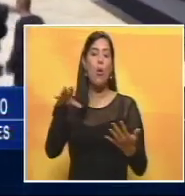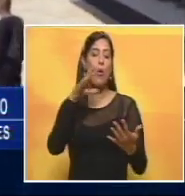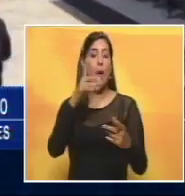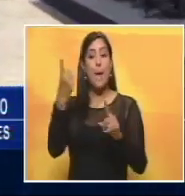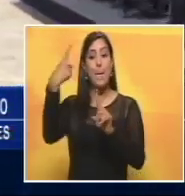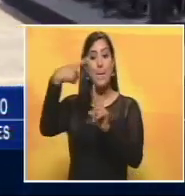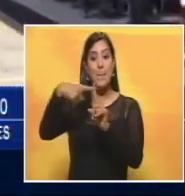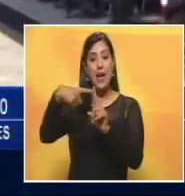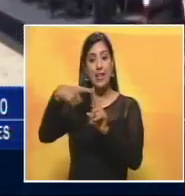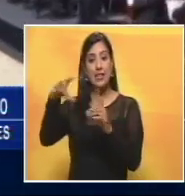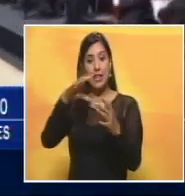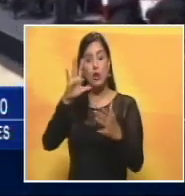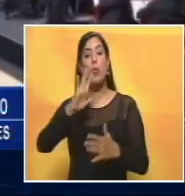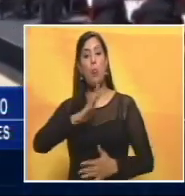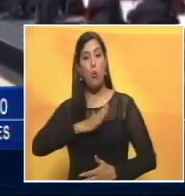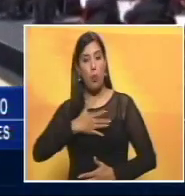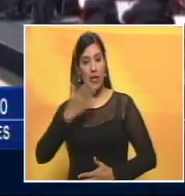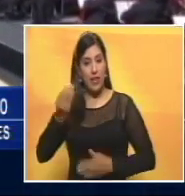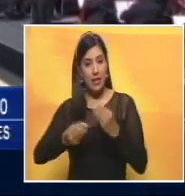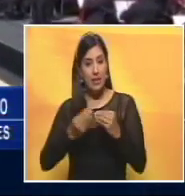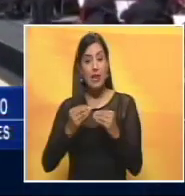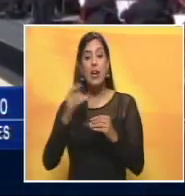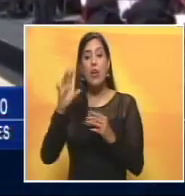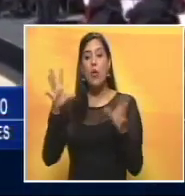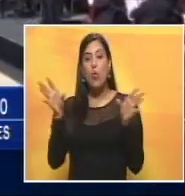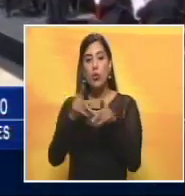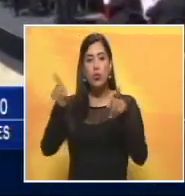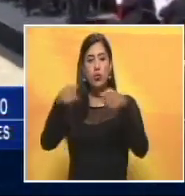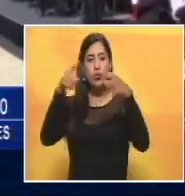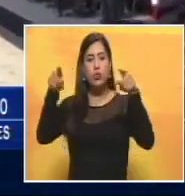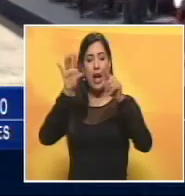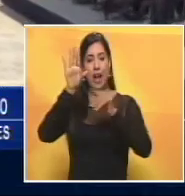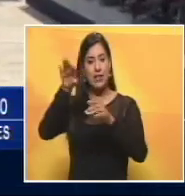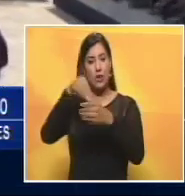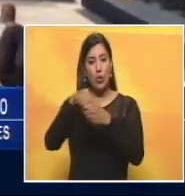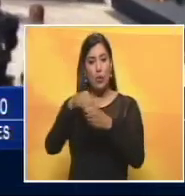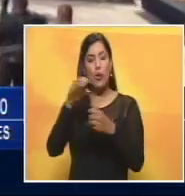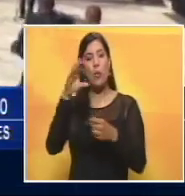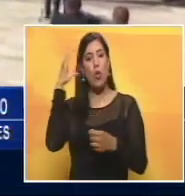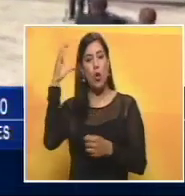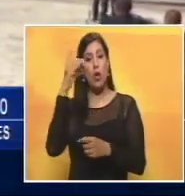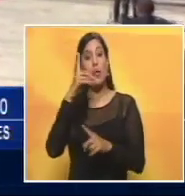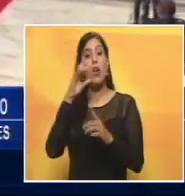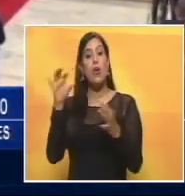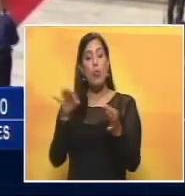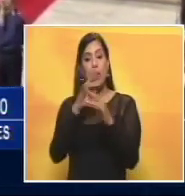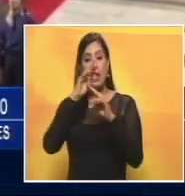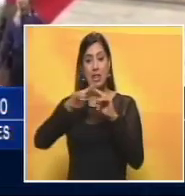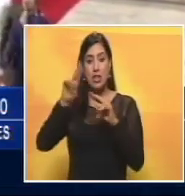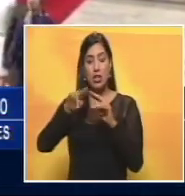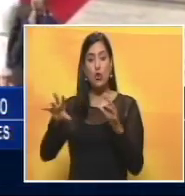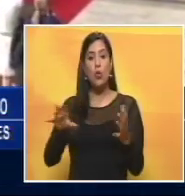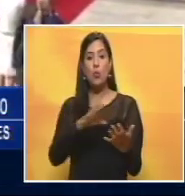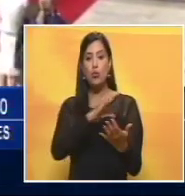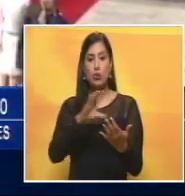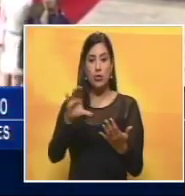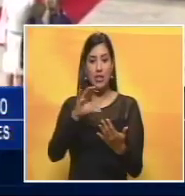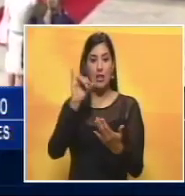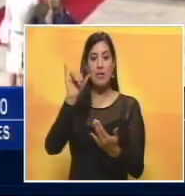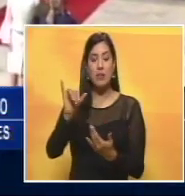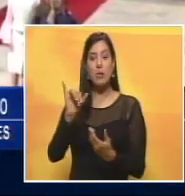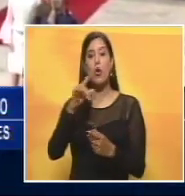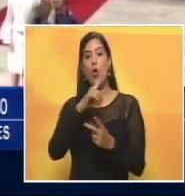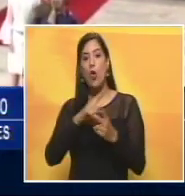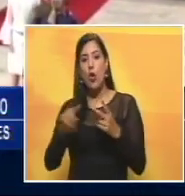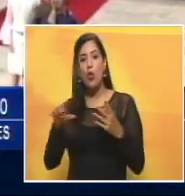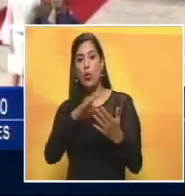de la canción Puede Ser, junto a la Orquesta Sinfónica Nacional de Colombia, el coro infantil de la Escuela de Música de Paz y